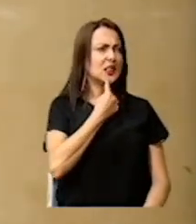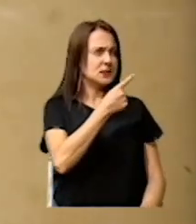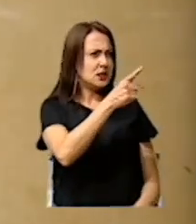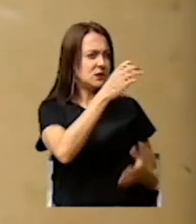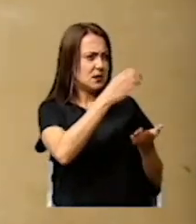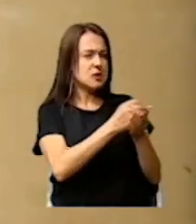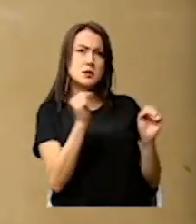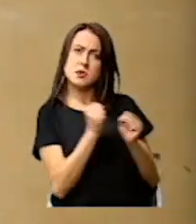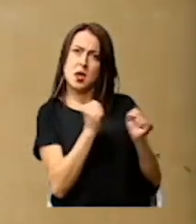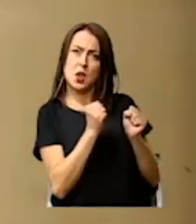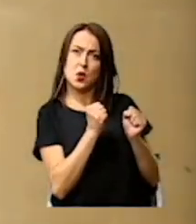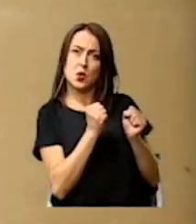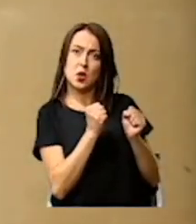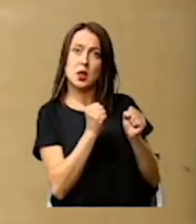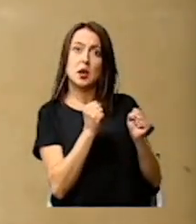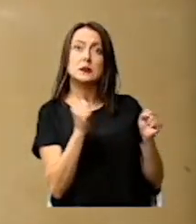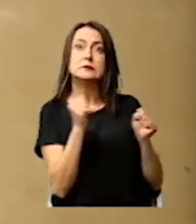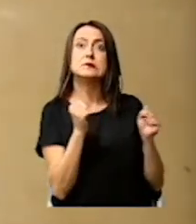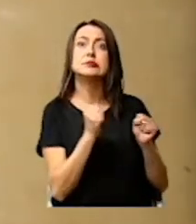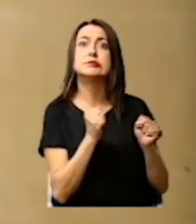hielo? Con el frío se congeló.